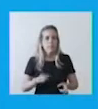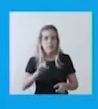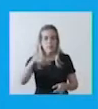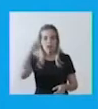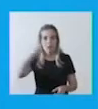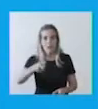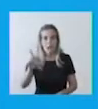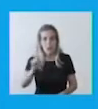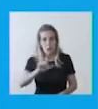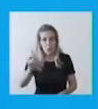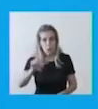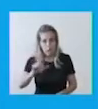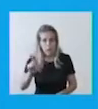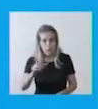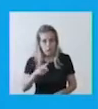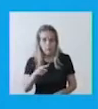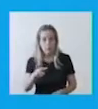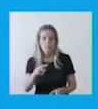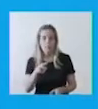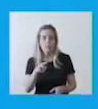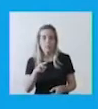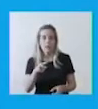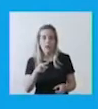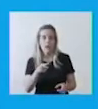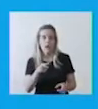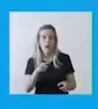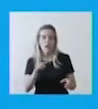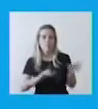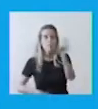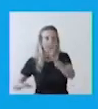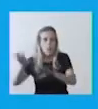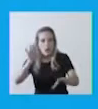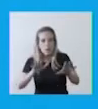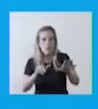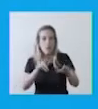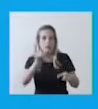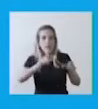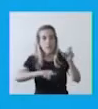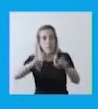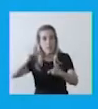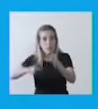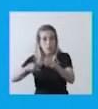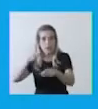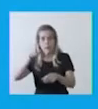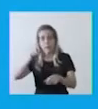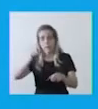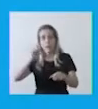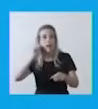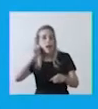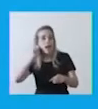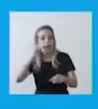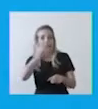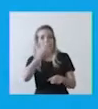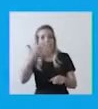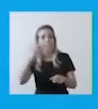que ha crecido aquellos centros de los partidos, los que están más, vale, los que están más cómodos en la parte central